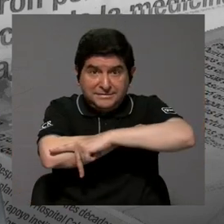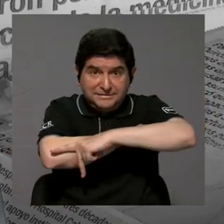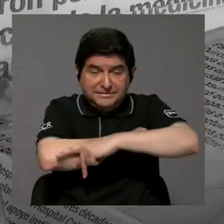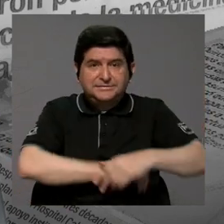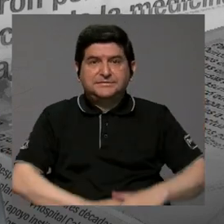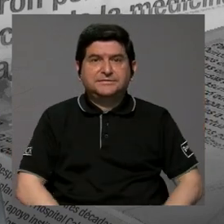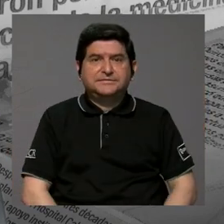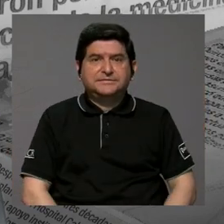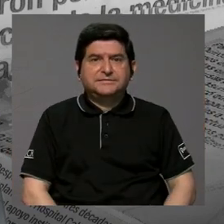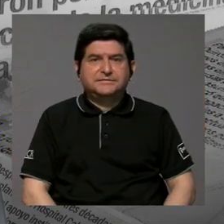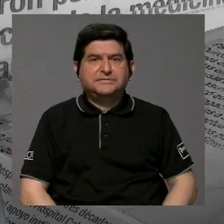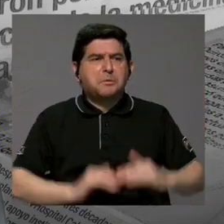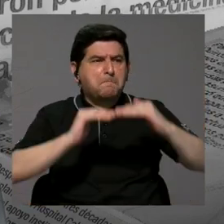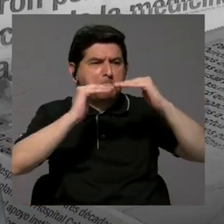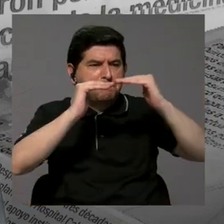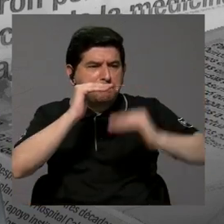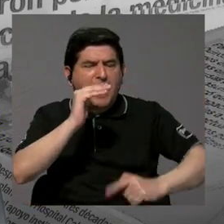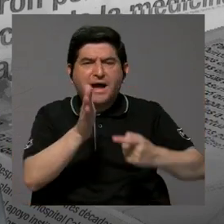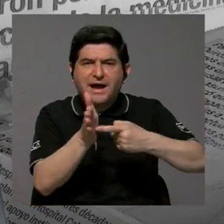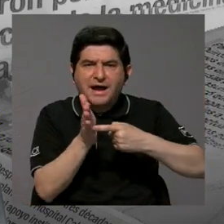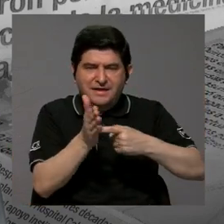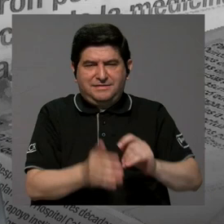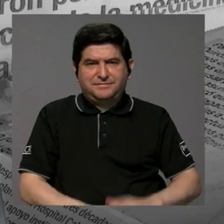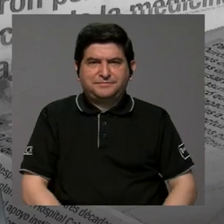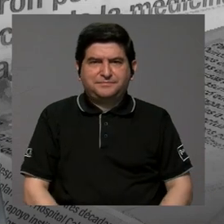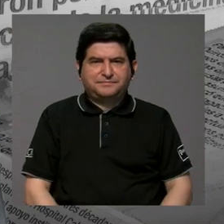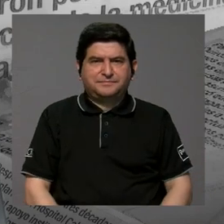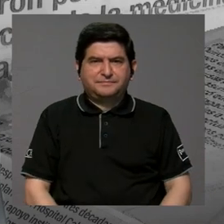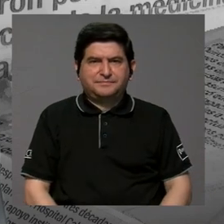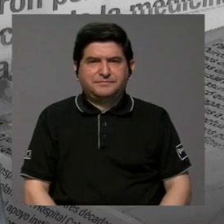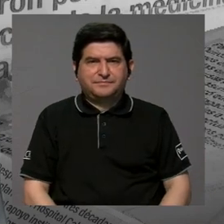país de baja demanda, o sea,